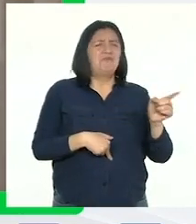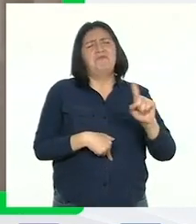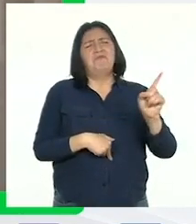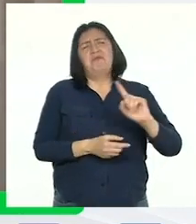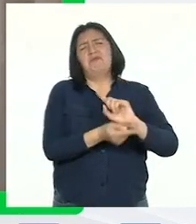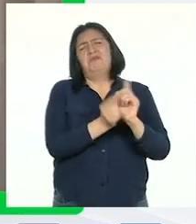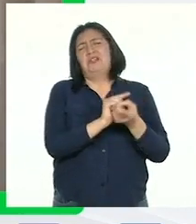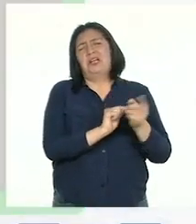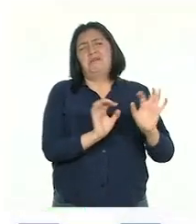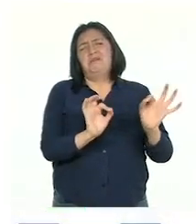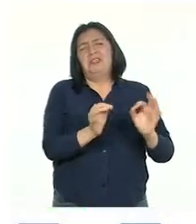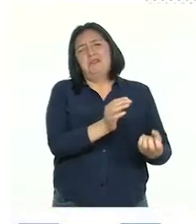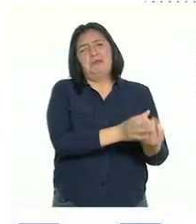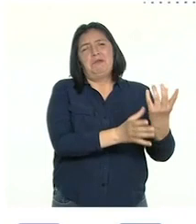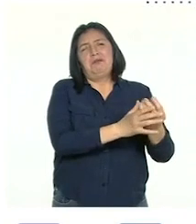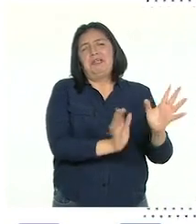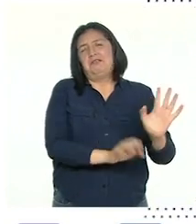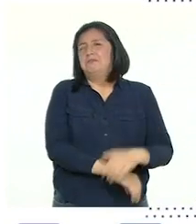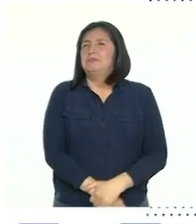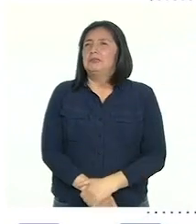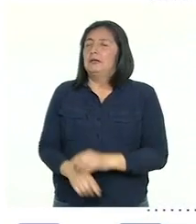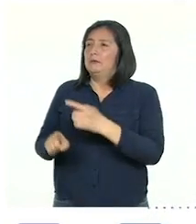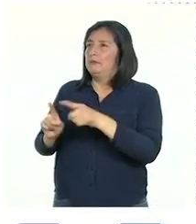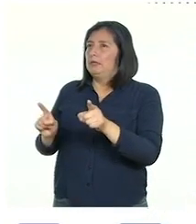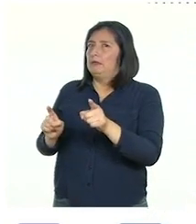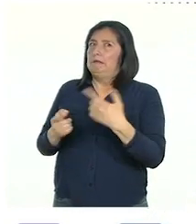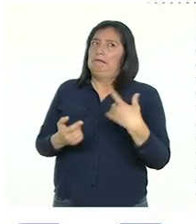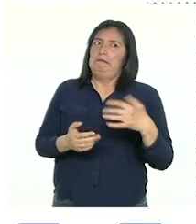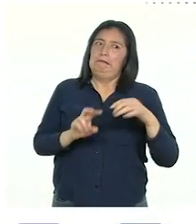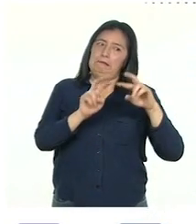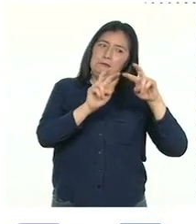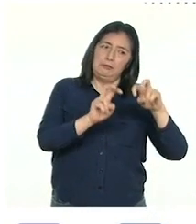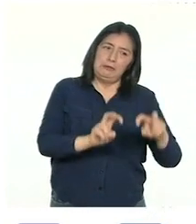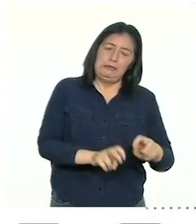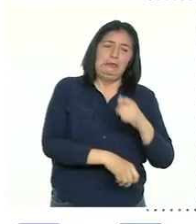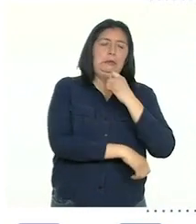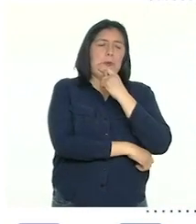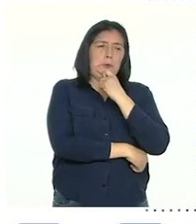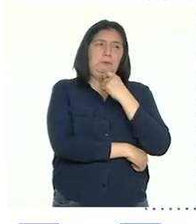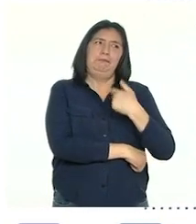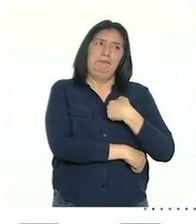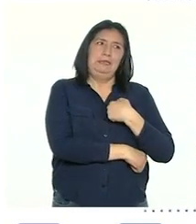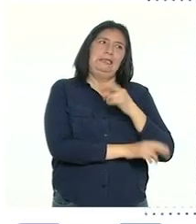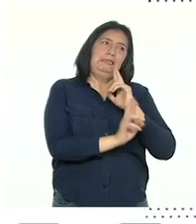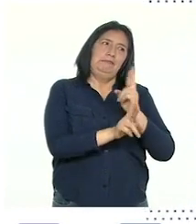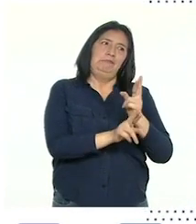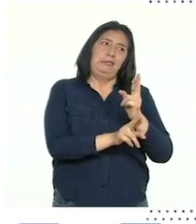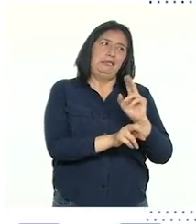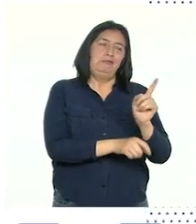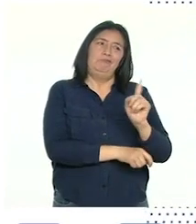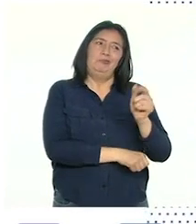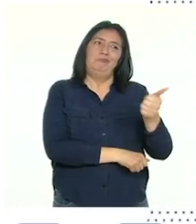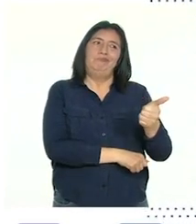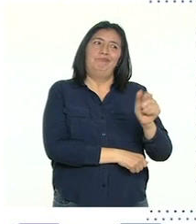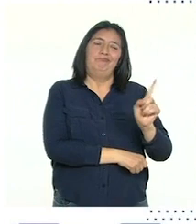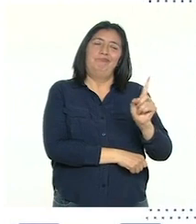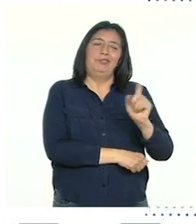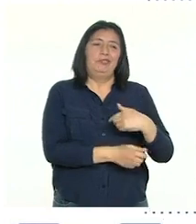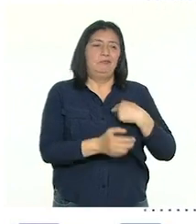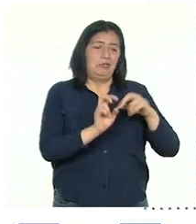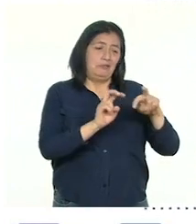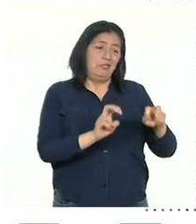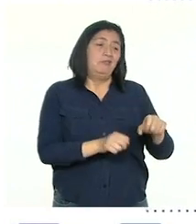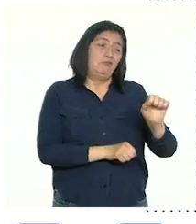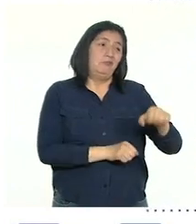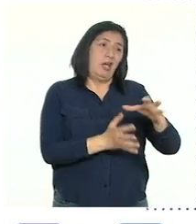tienen ningún cambio en primavera. Pero después de todo el investigado, veo que mi respuesta no era válida porque luego de la